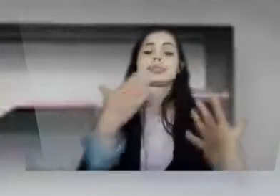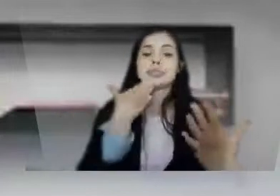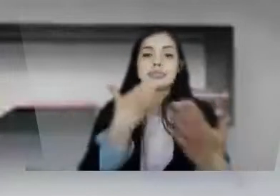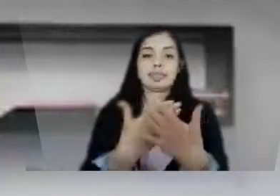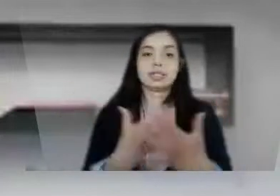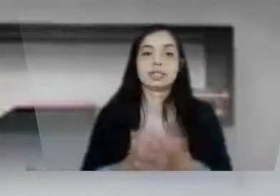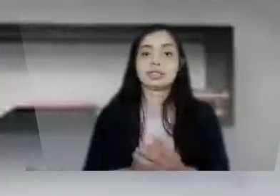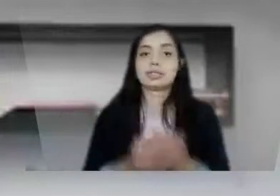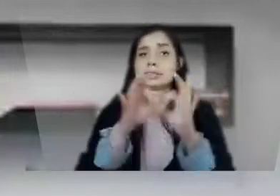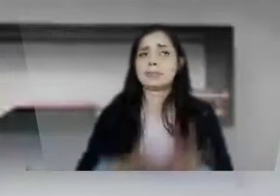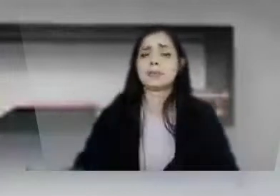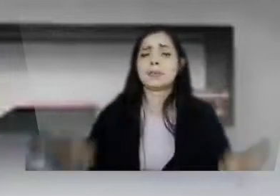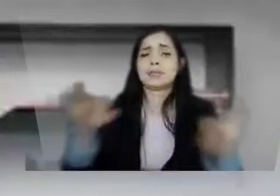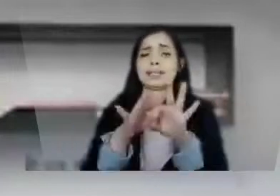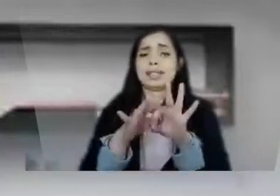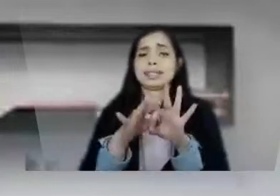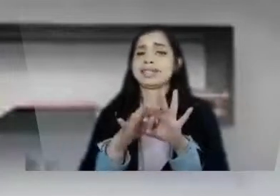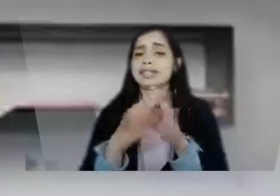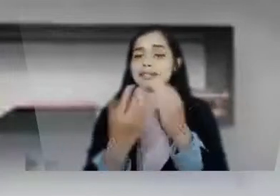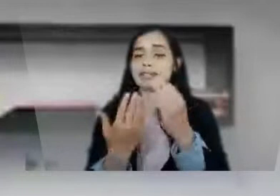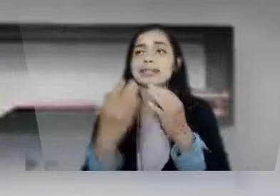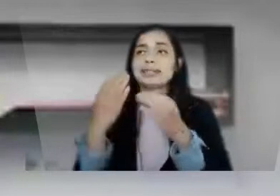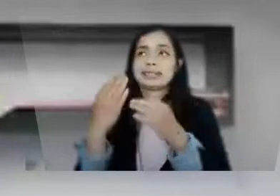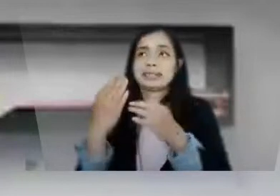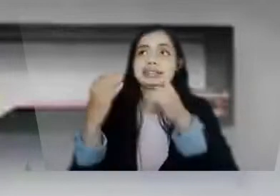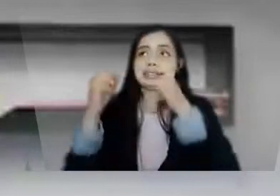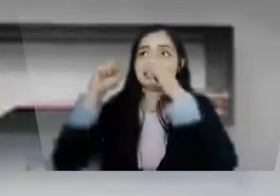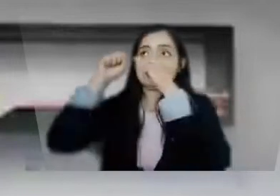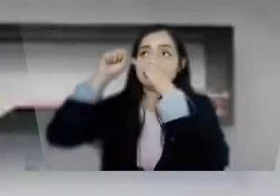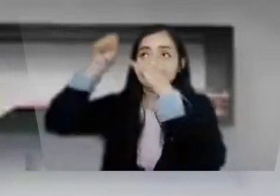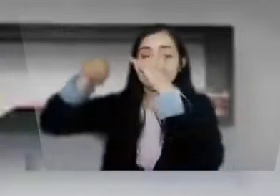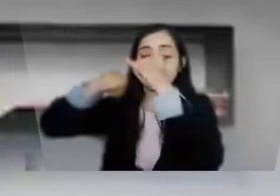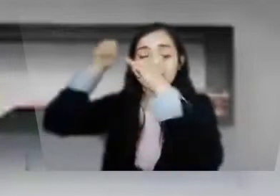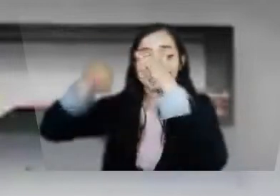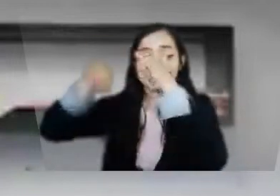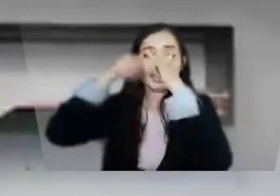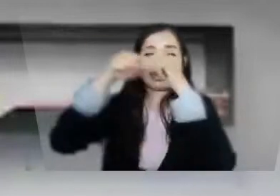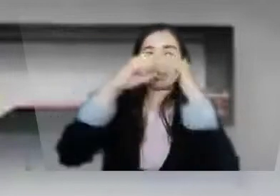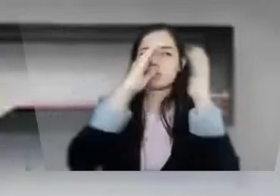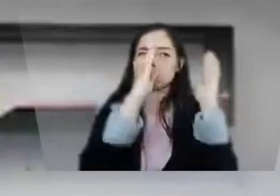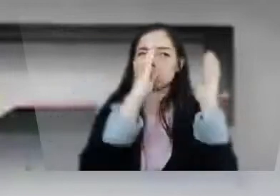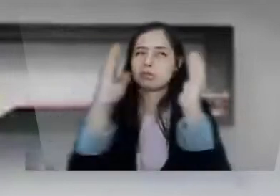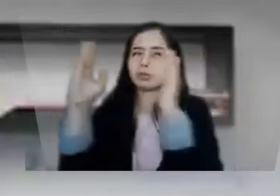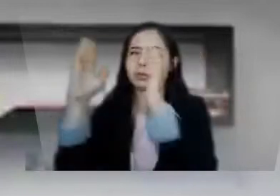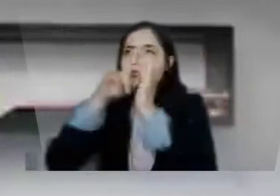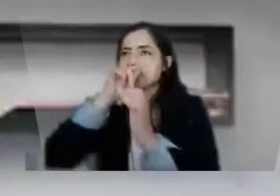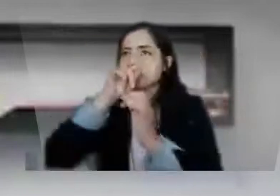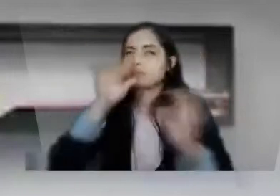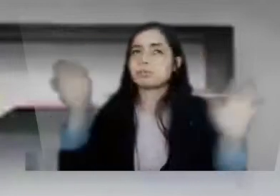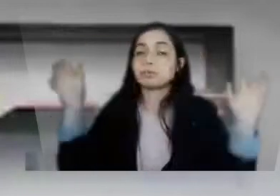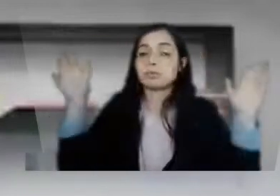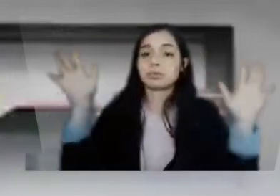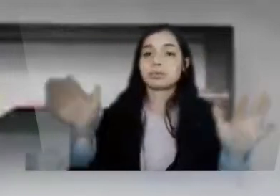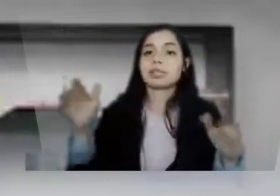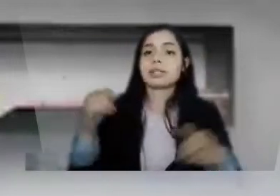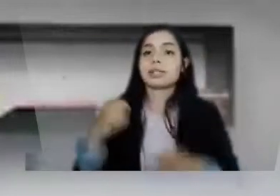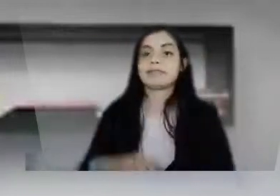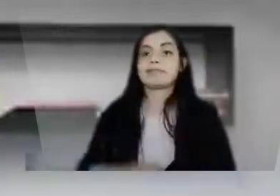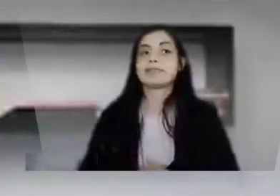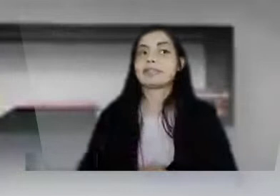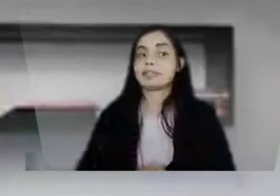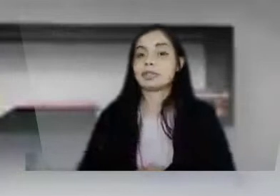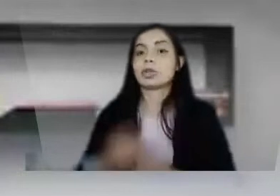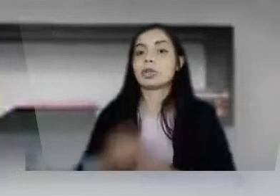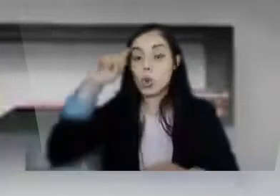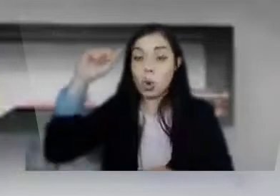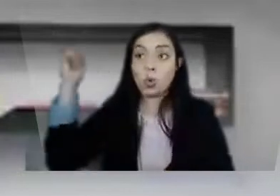lanzamiento. Recuerden que esto es una apuesta de país. Todo este programa Bio es una apuesta muy grande de país, del gobierno nacional,